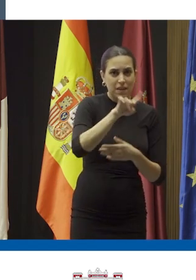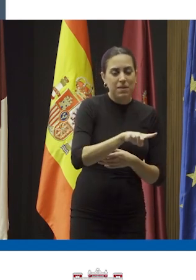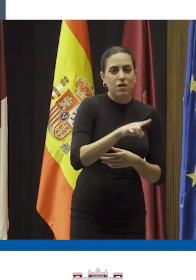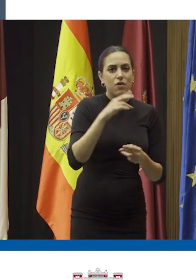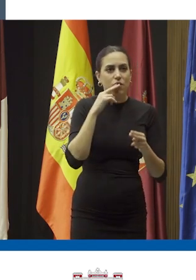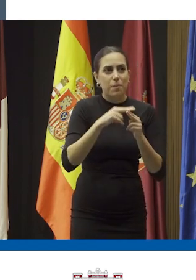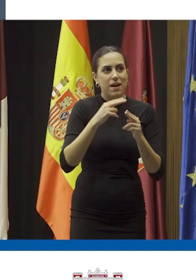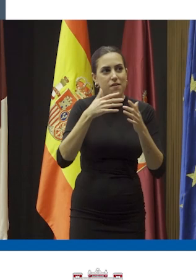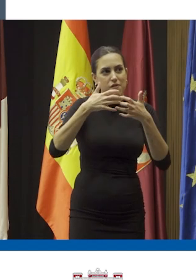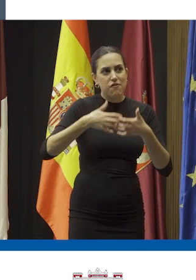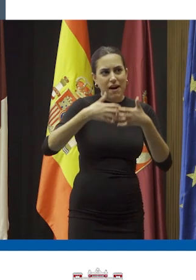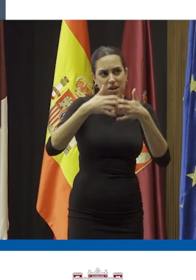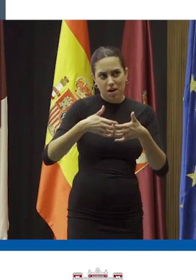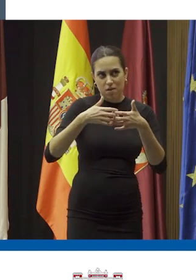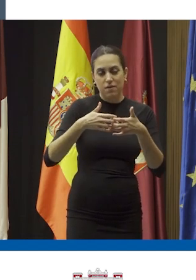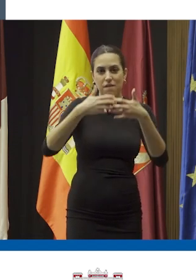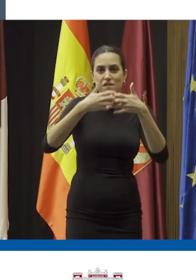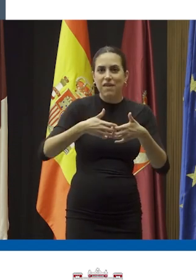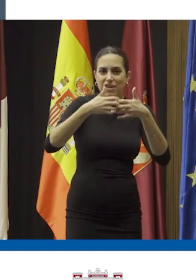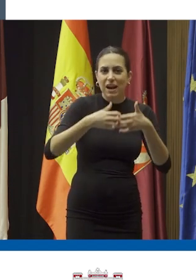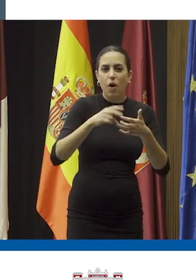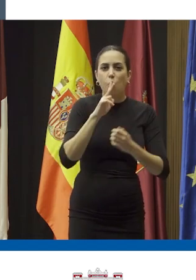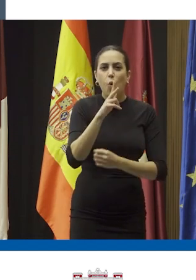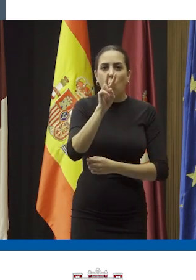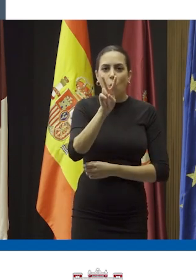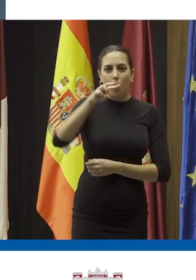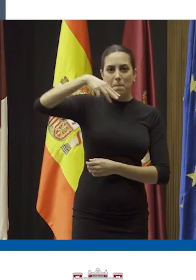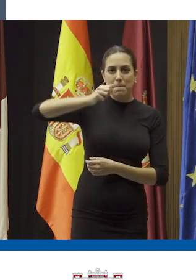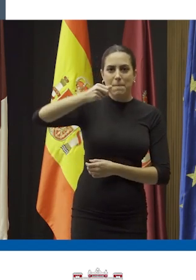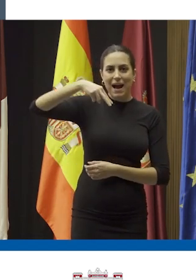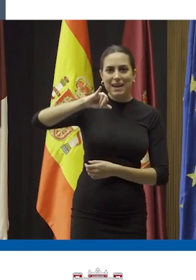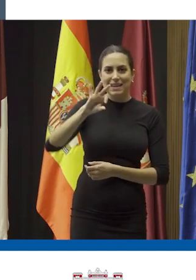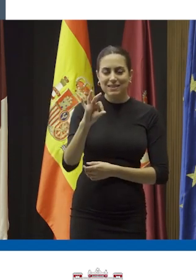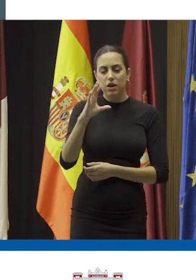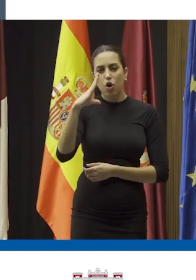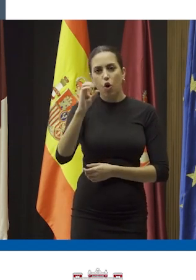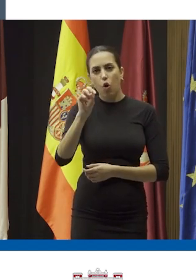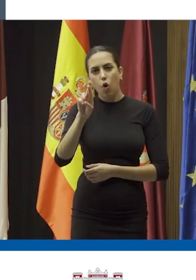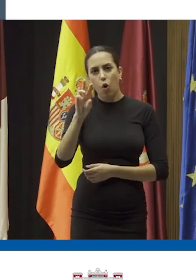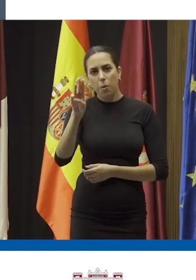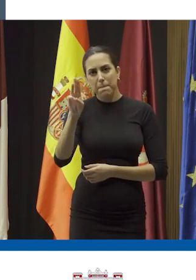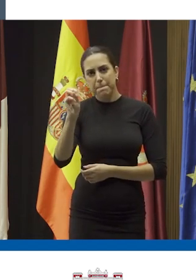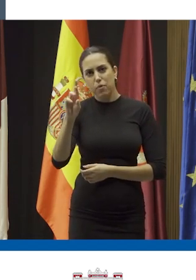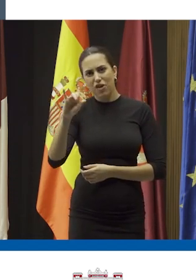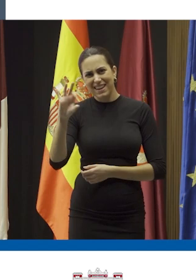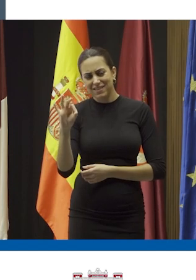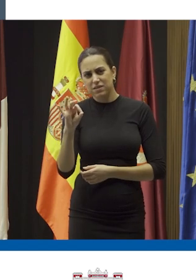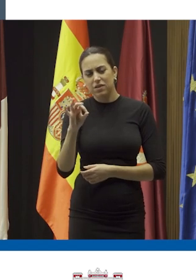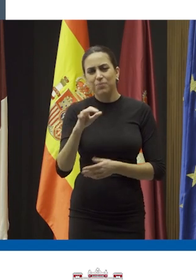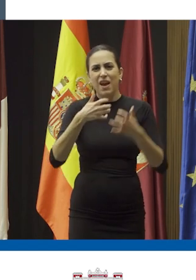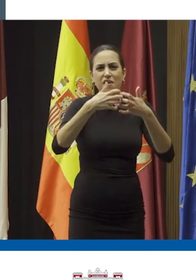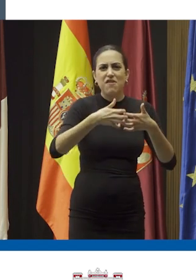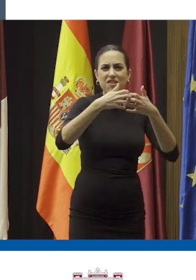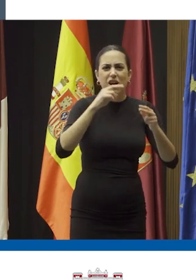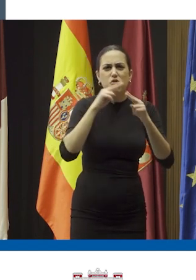fábrica de Humanis Corporis. ¿Por qué llama La fábrica? Porque estamos en el Renacimiento, estamos en el